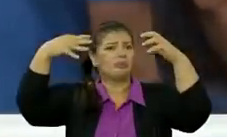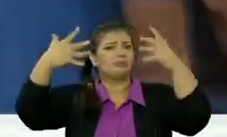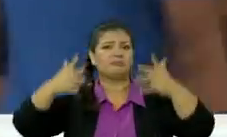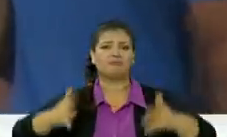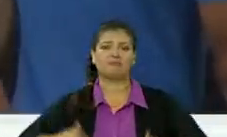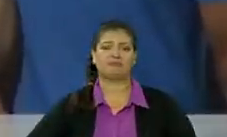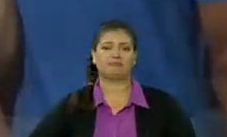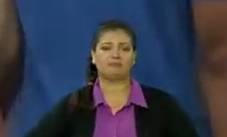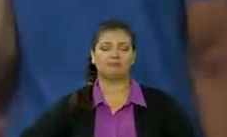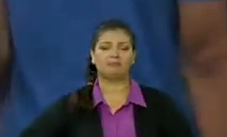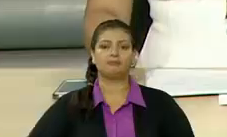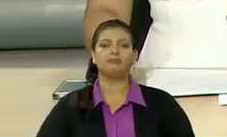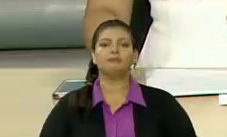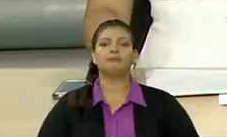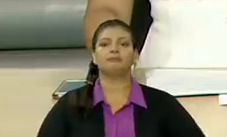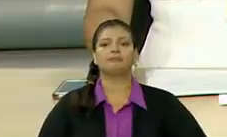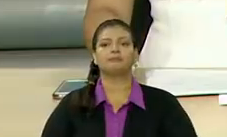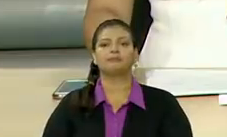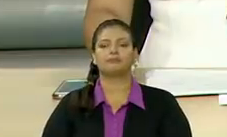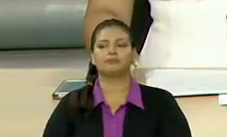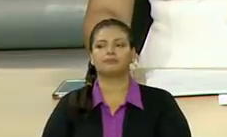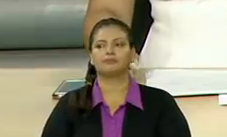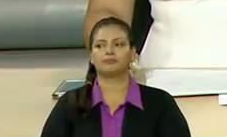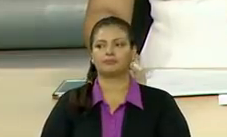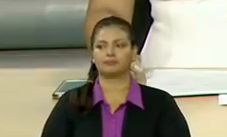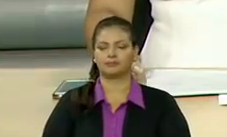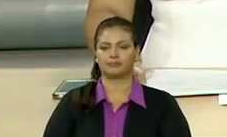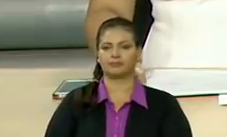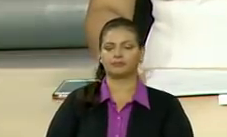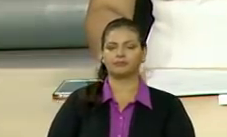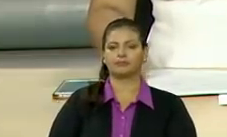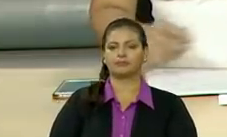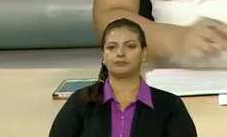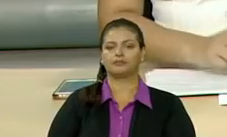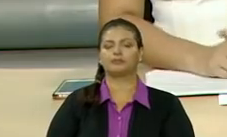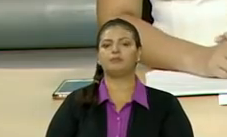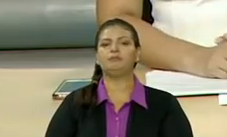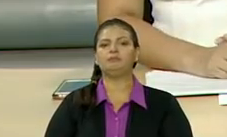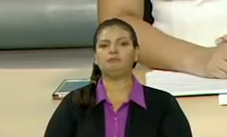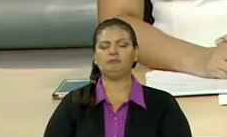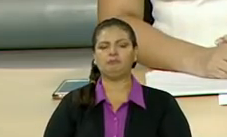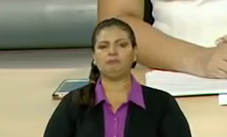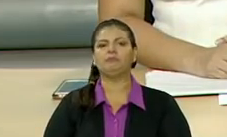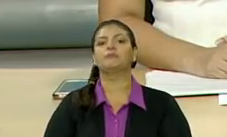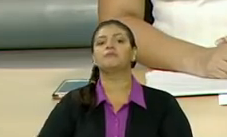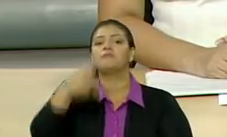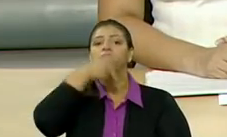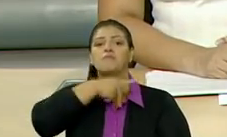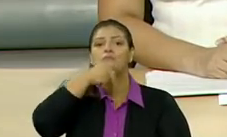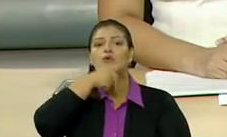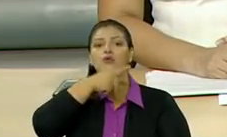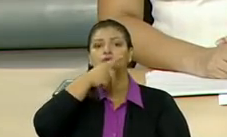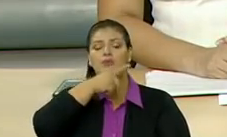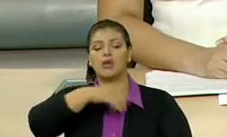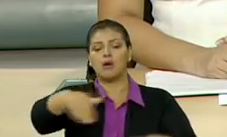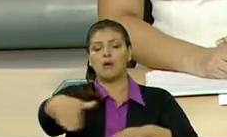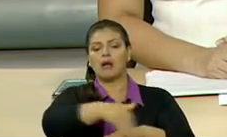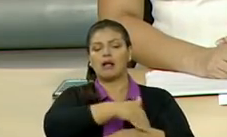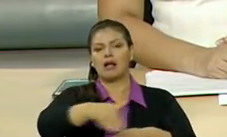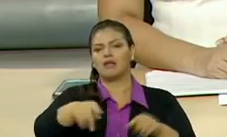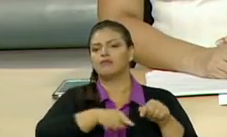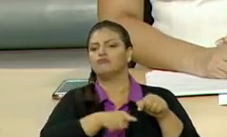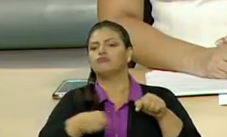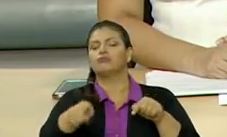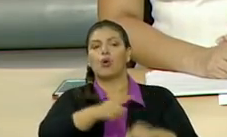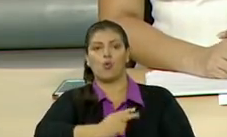Wendy Delgado. Un hombre que se movilizaba en motocicleta murió tras ser impactado por otro vehículo en la avenida Universitaria